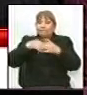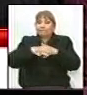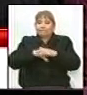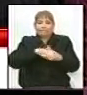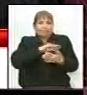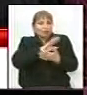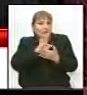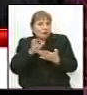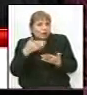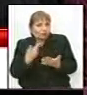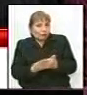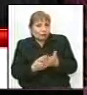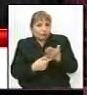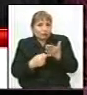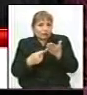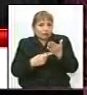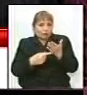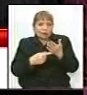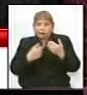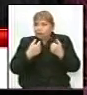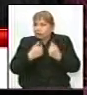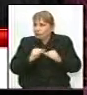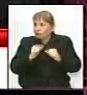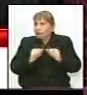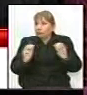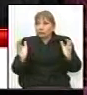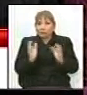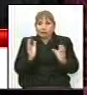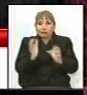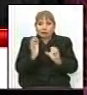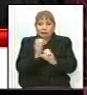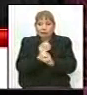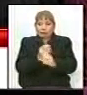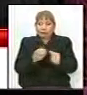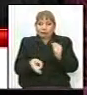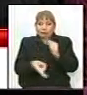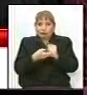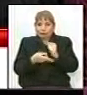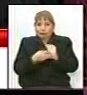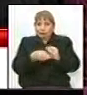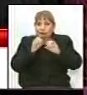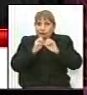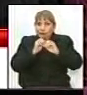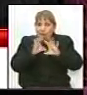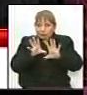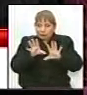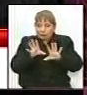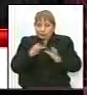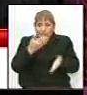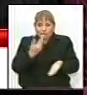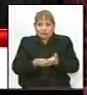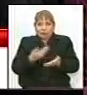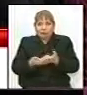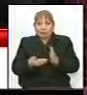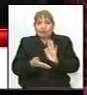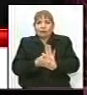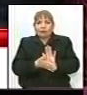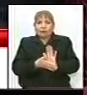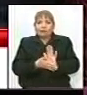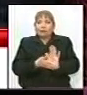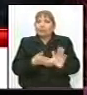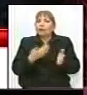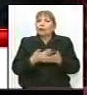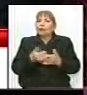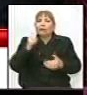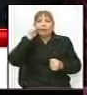todas las tecnologías que sean posibles para simplificar y garantizar la transparencia de este procedimiento. Acuérdese que